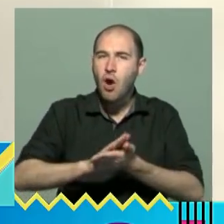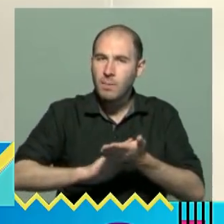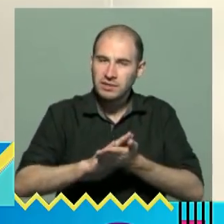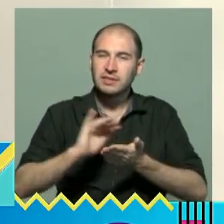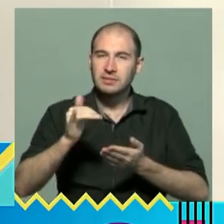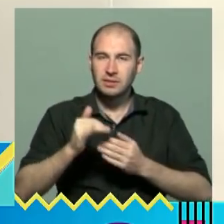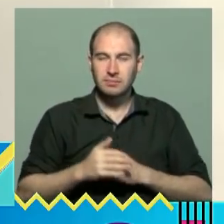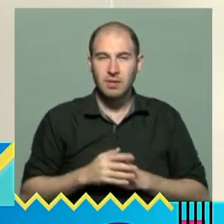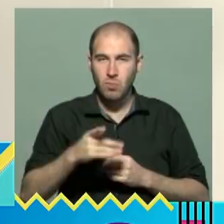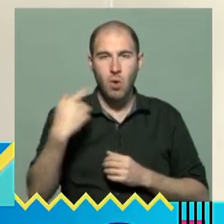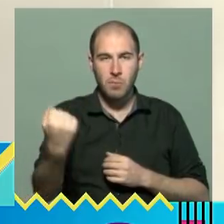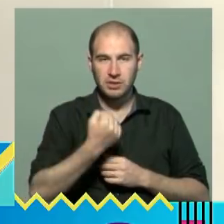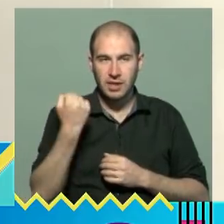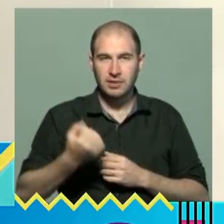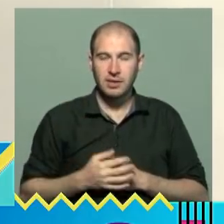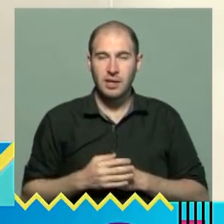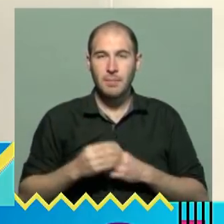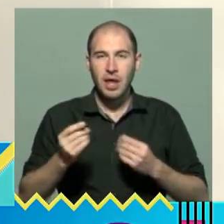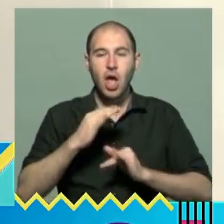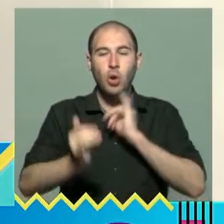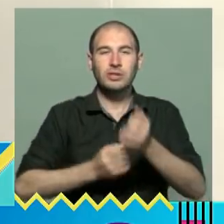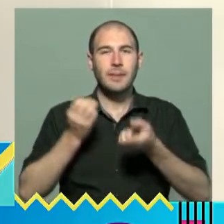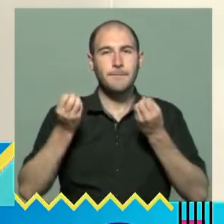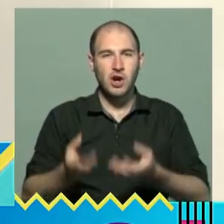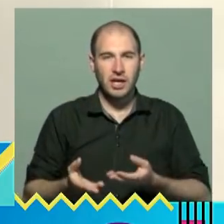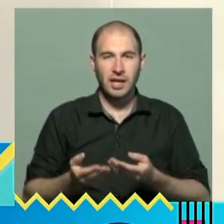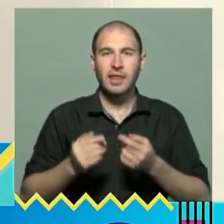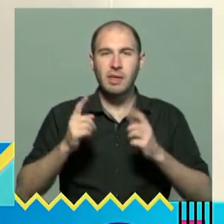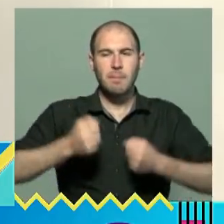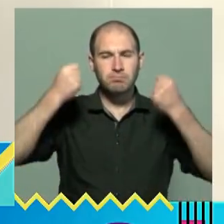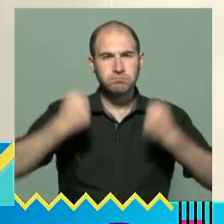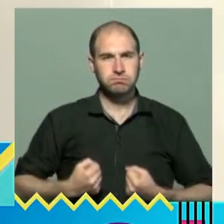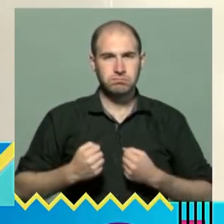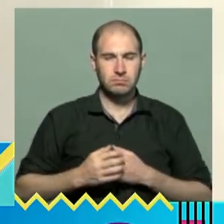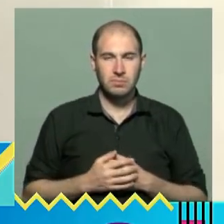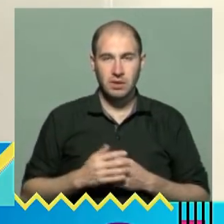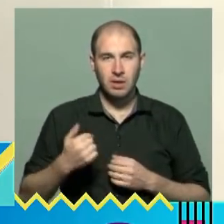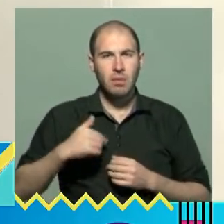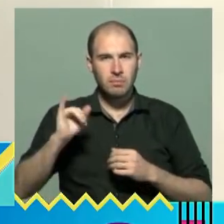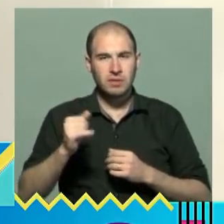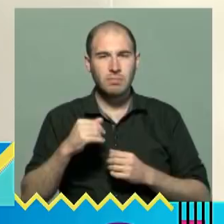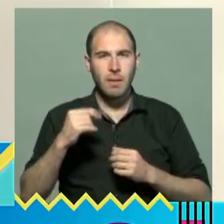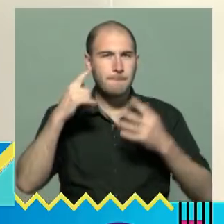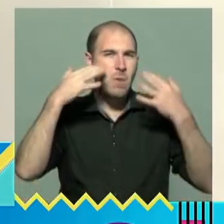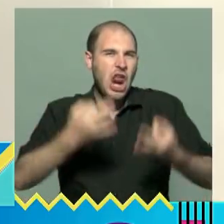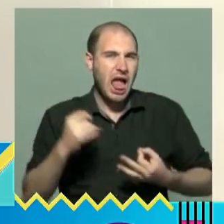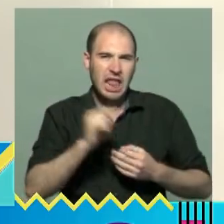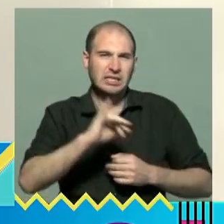así, digamos, es importante para justificar y para pararte de un lugar que para mí sí es súper